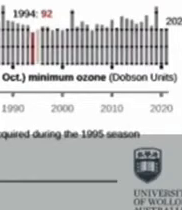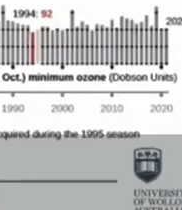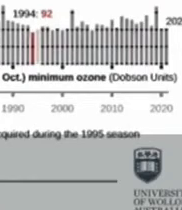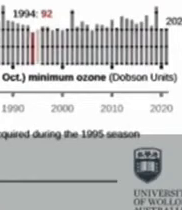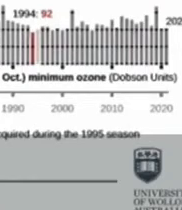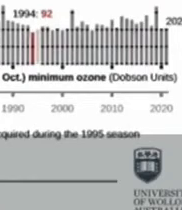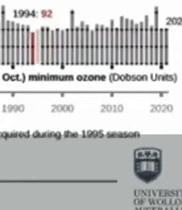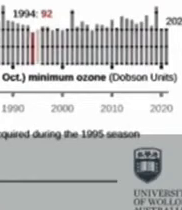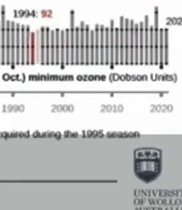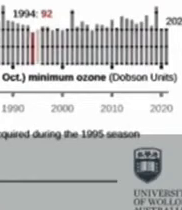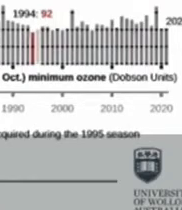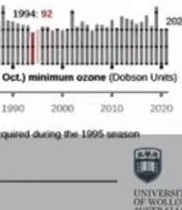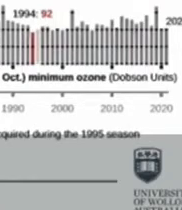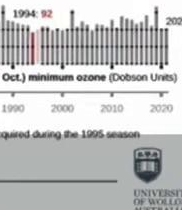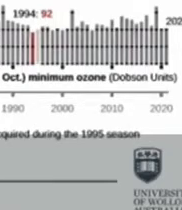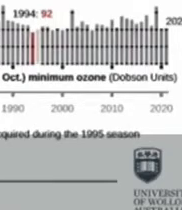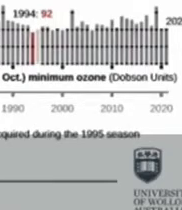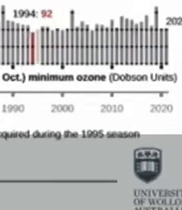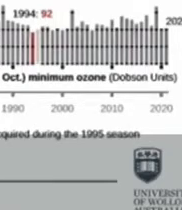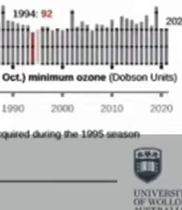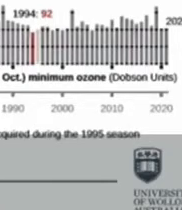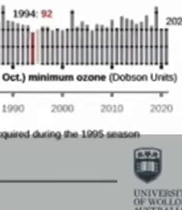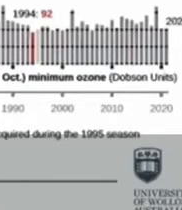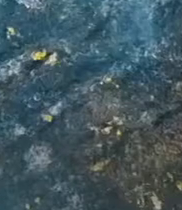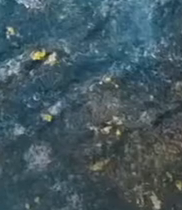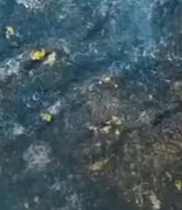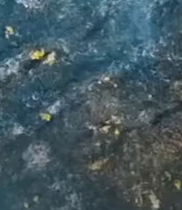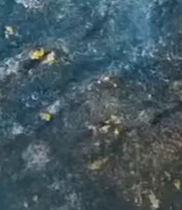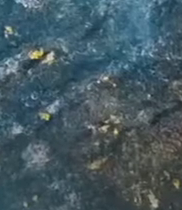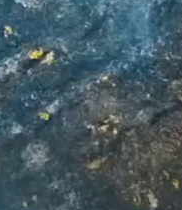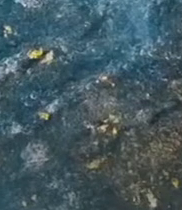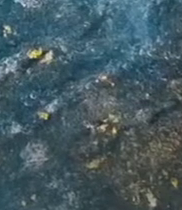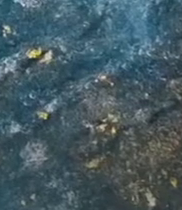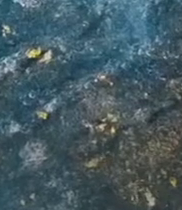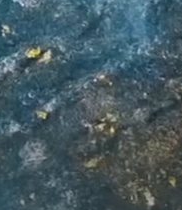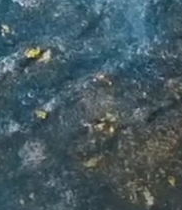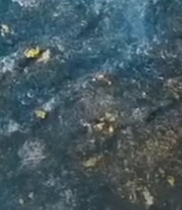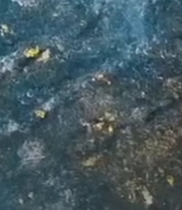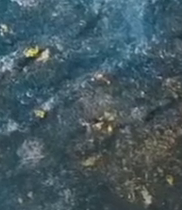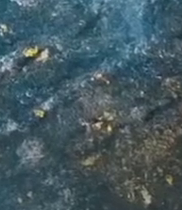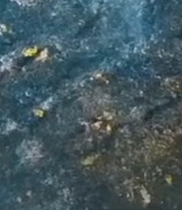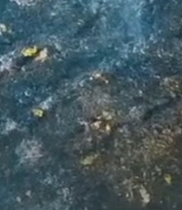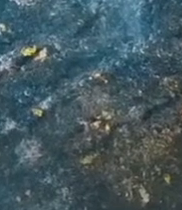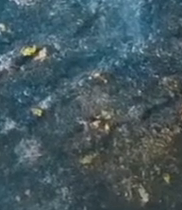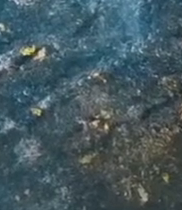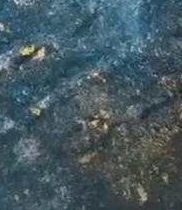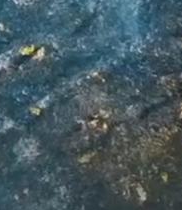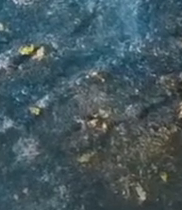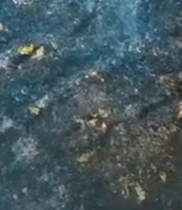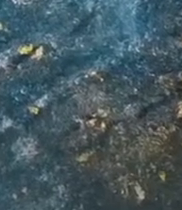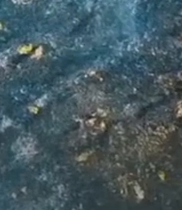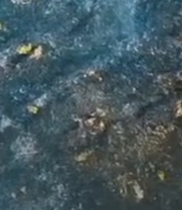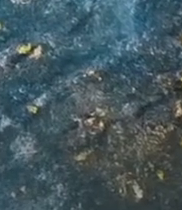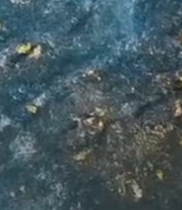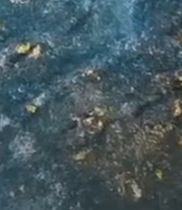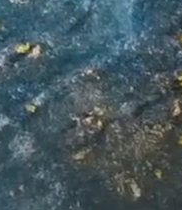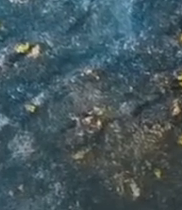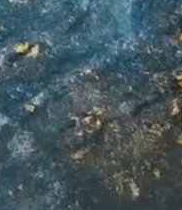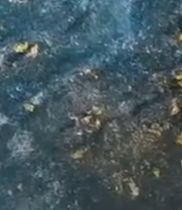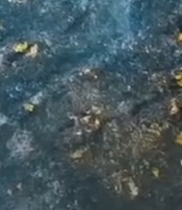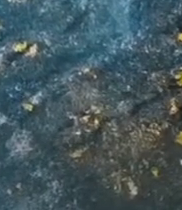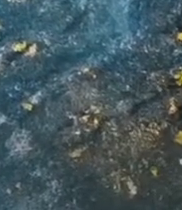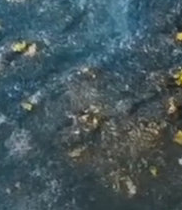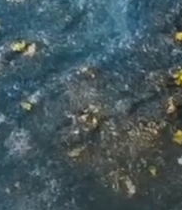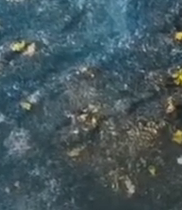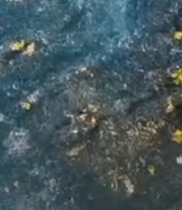En 2019 el agujero de ozono era muy pequeño. En 2020 y 2021 se hizo mucho más